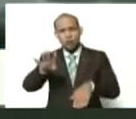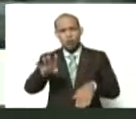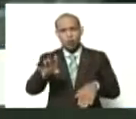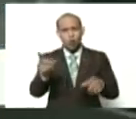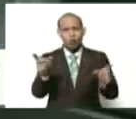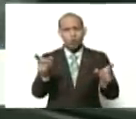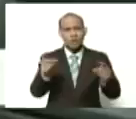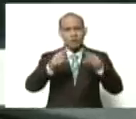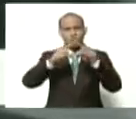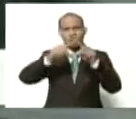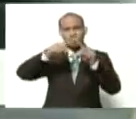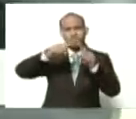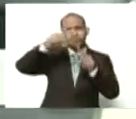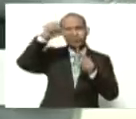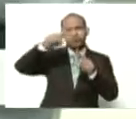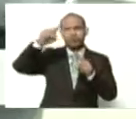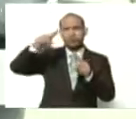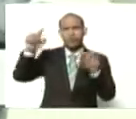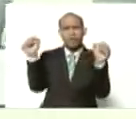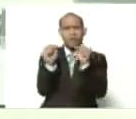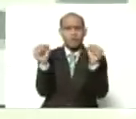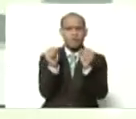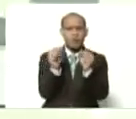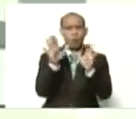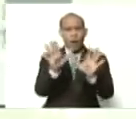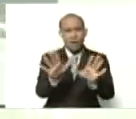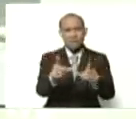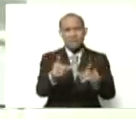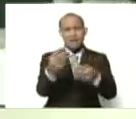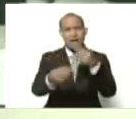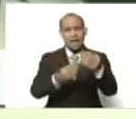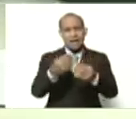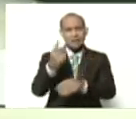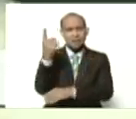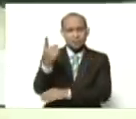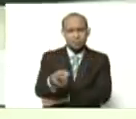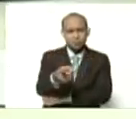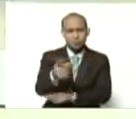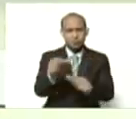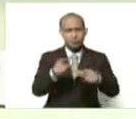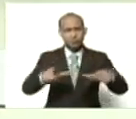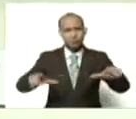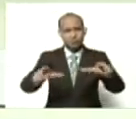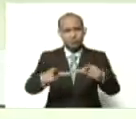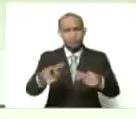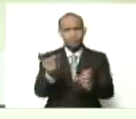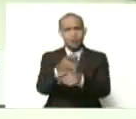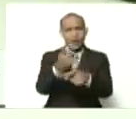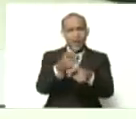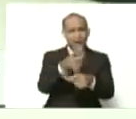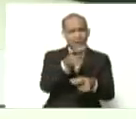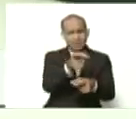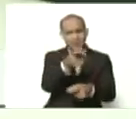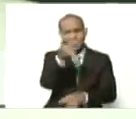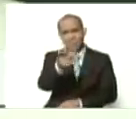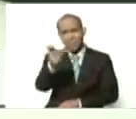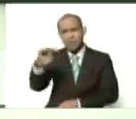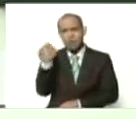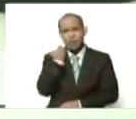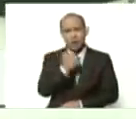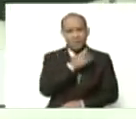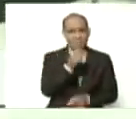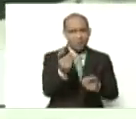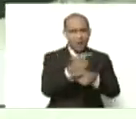de temperatura, porque así lo exigen los equipos, así lo exige incluso el área donde se coloca la quimioterapia a los pacientes.